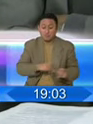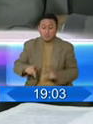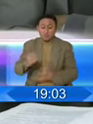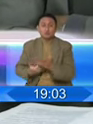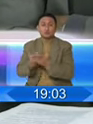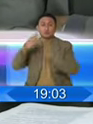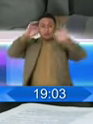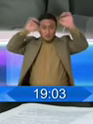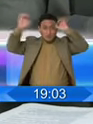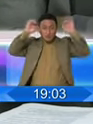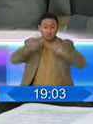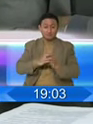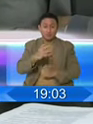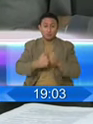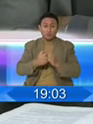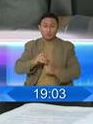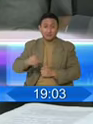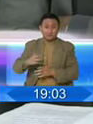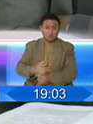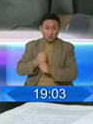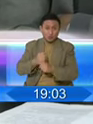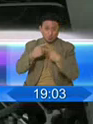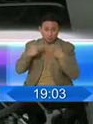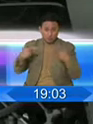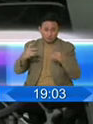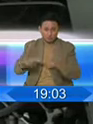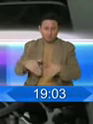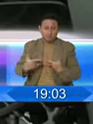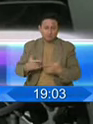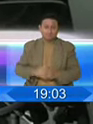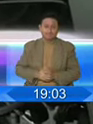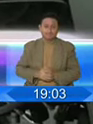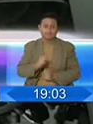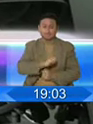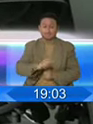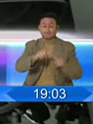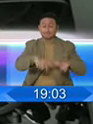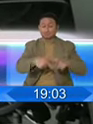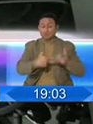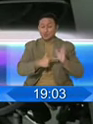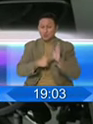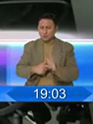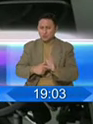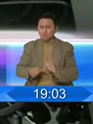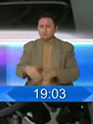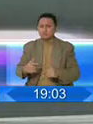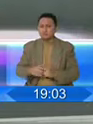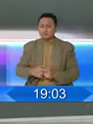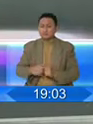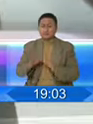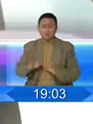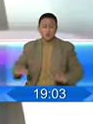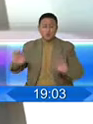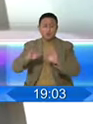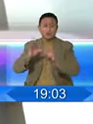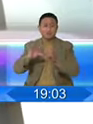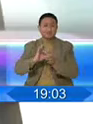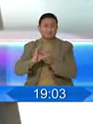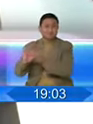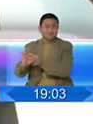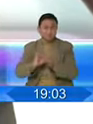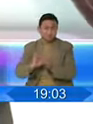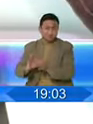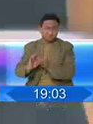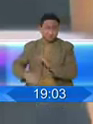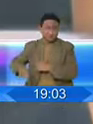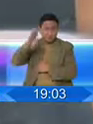para solventar los problemas de seguridad pública. Moreno puso énfasis en la importancia de profundizar la relación entre la